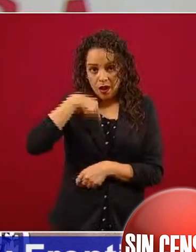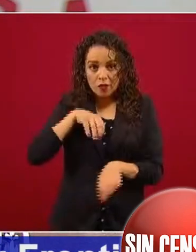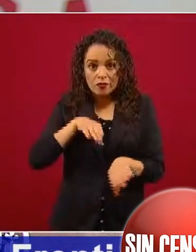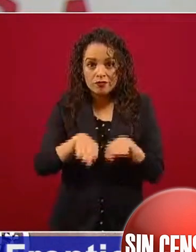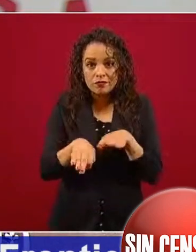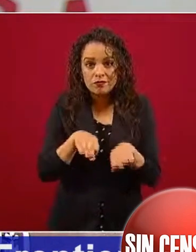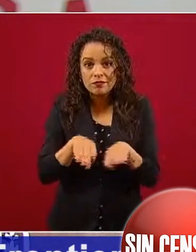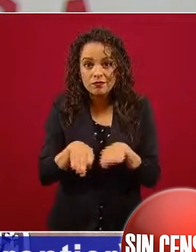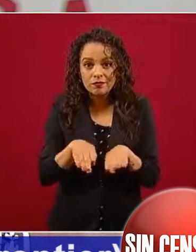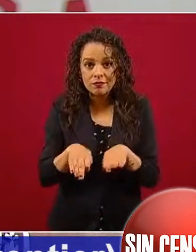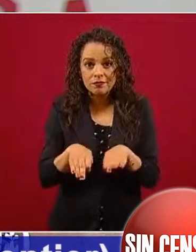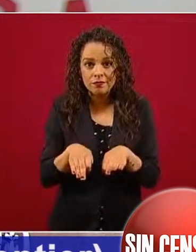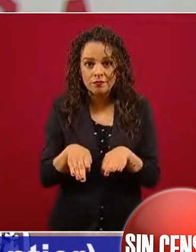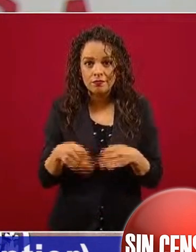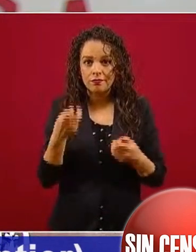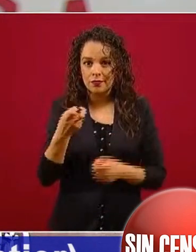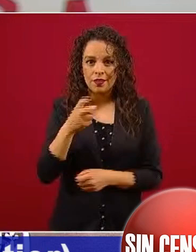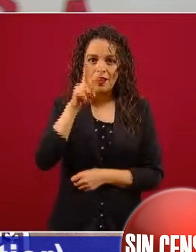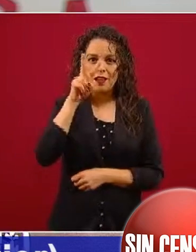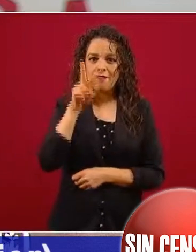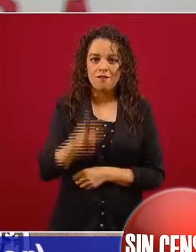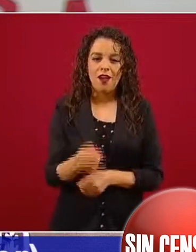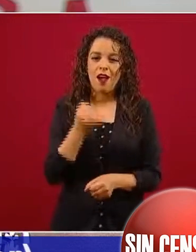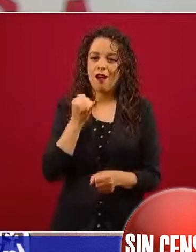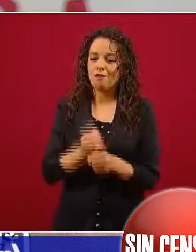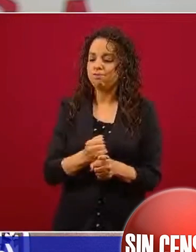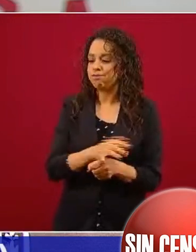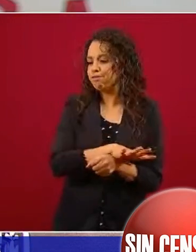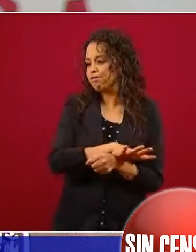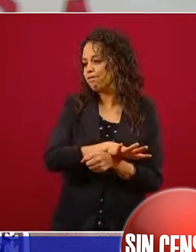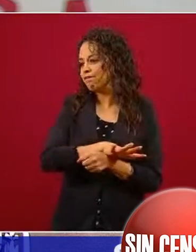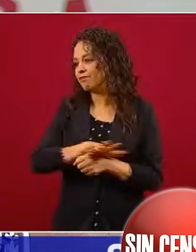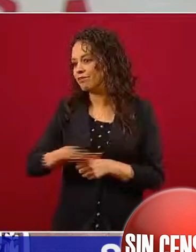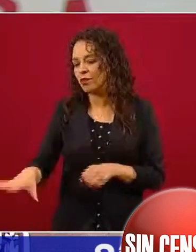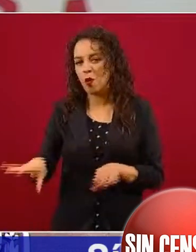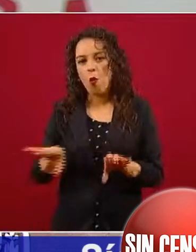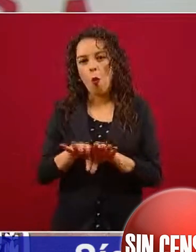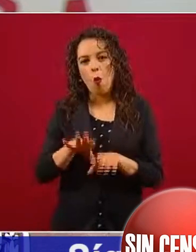Entonces es el colmo tener esas instituciones